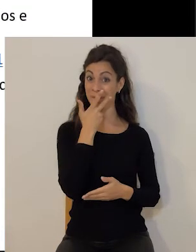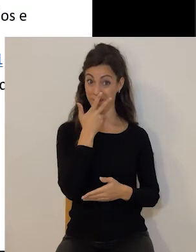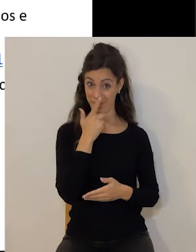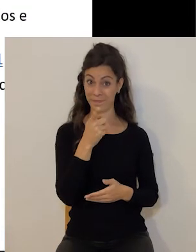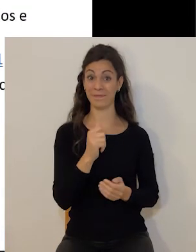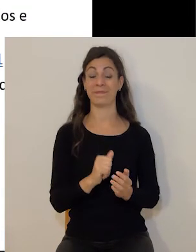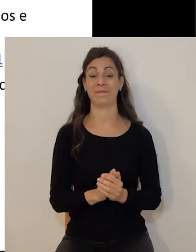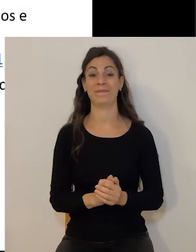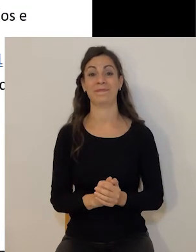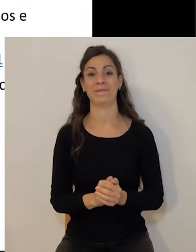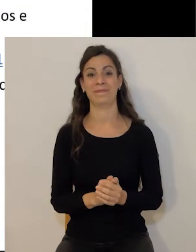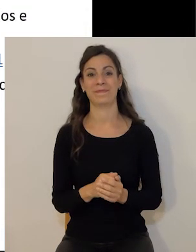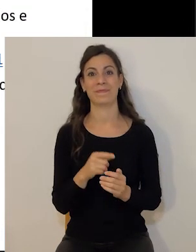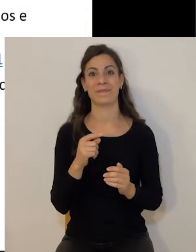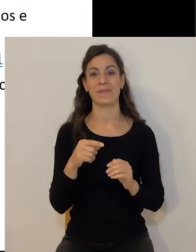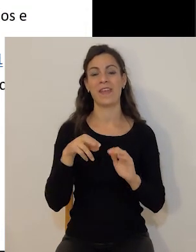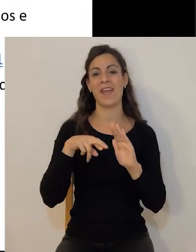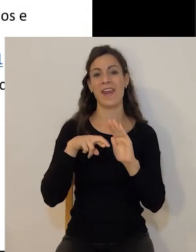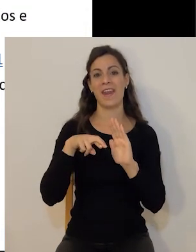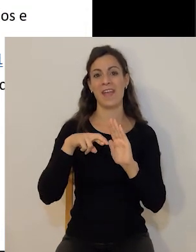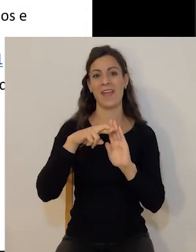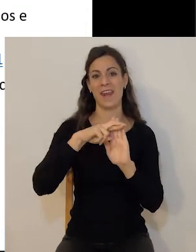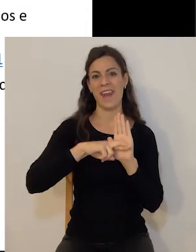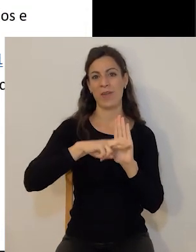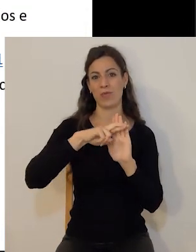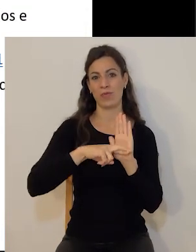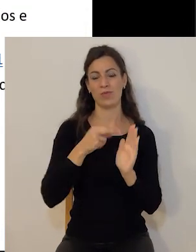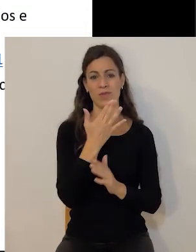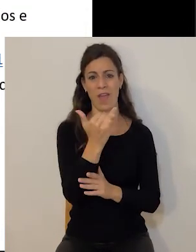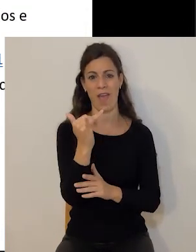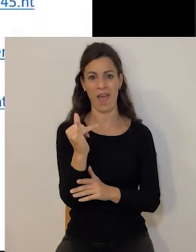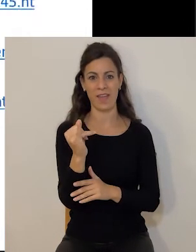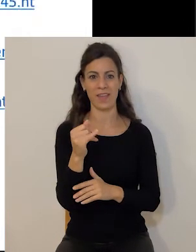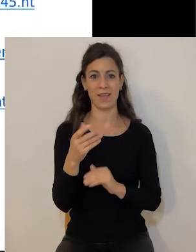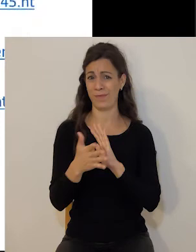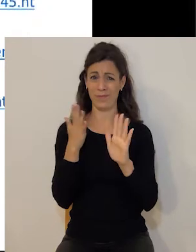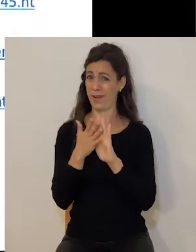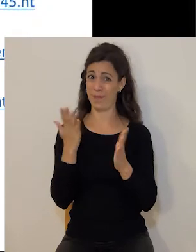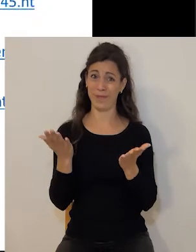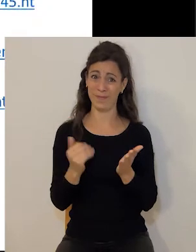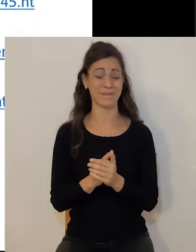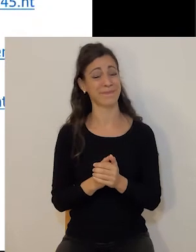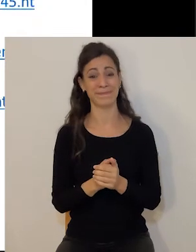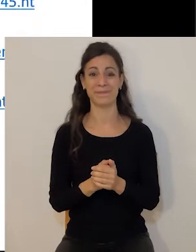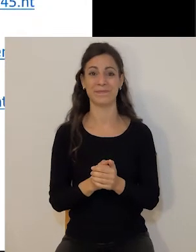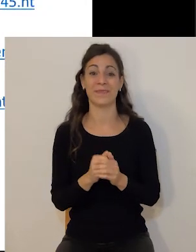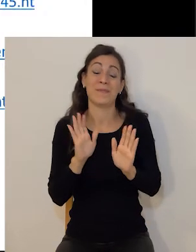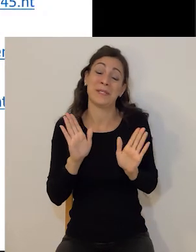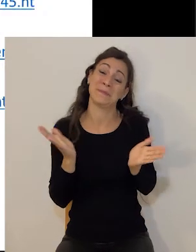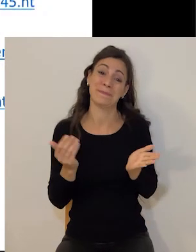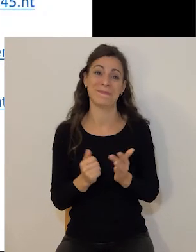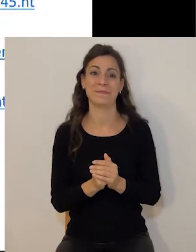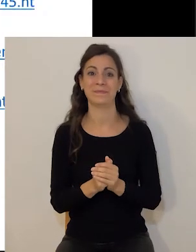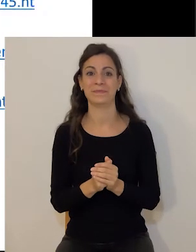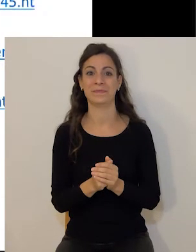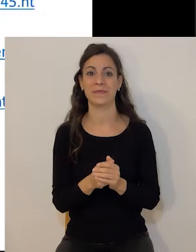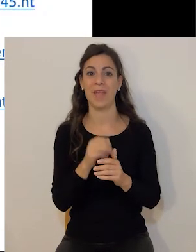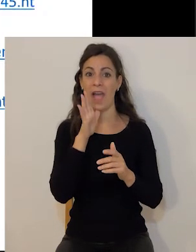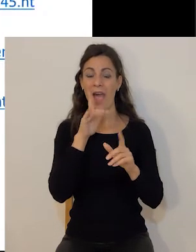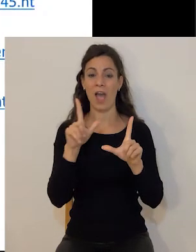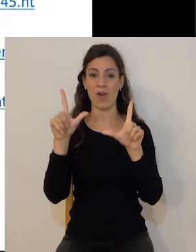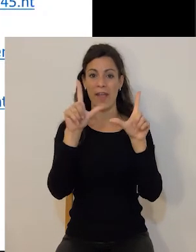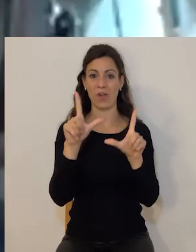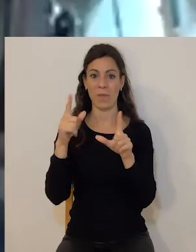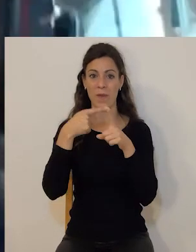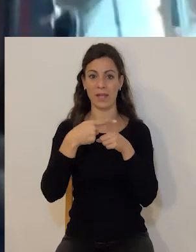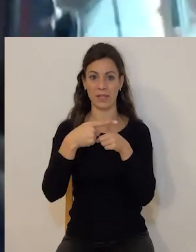conocerlo. Aquí tenéis recursos. Ha sido muy rápido, pero bueno, dejo de compartir, ya